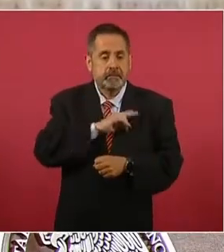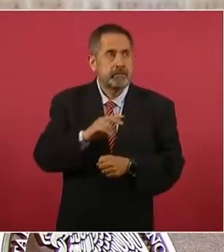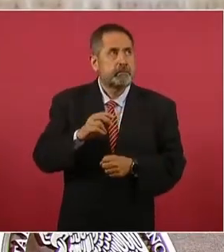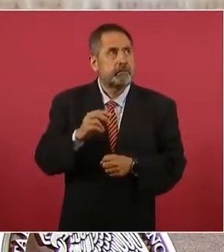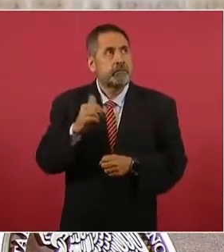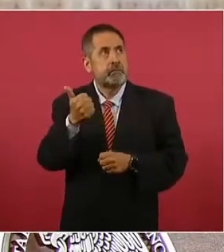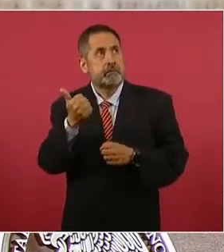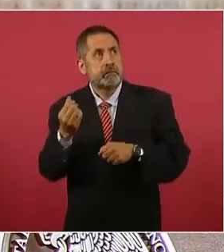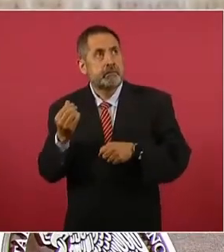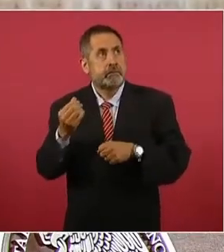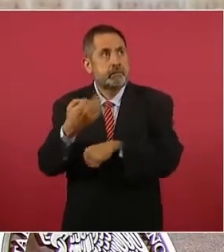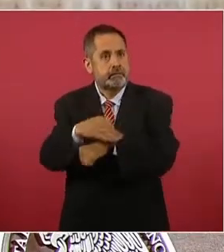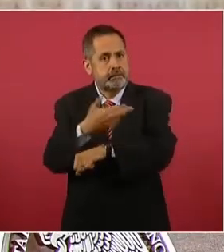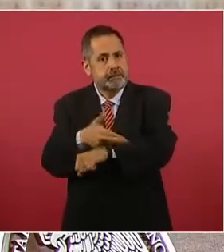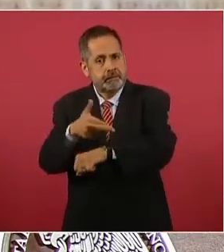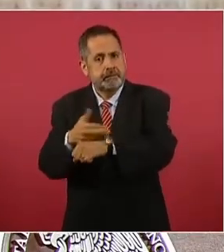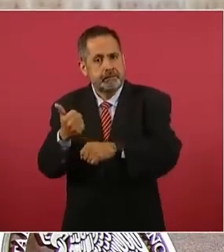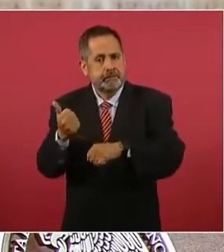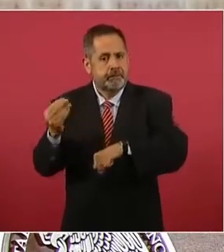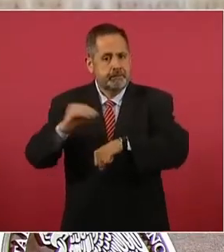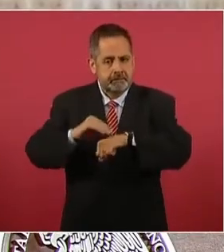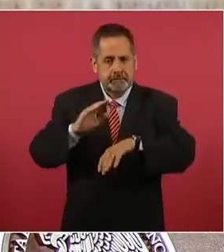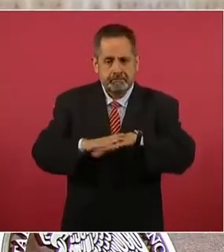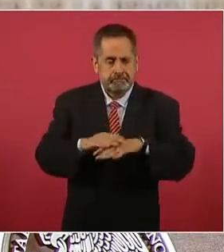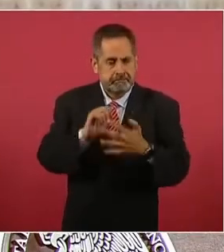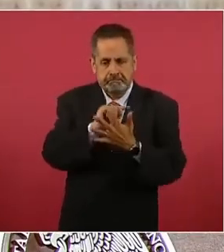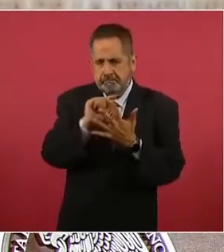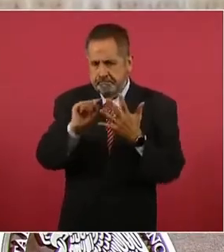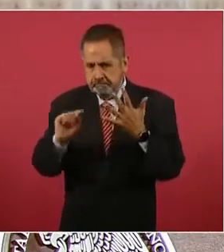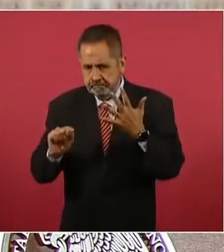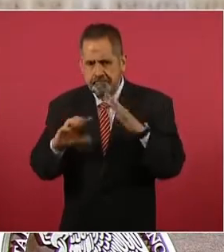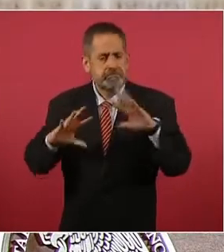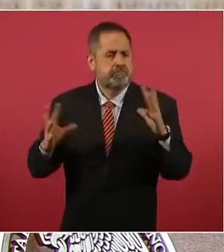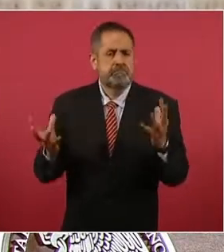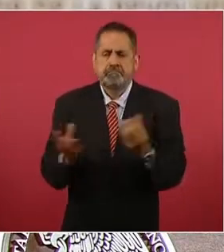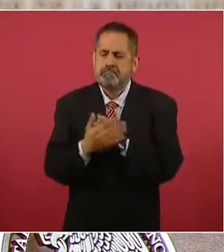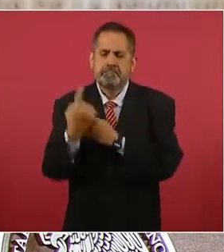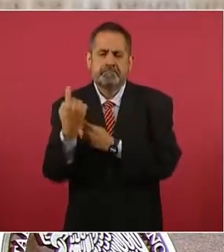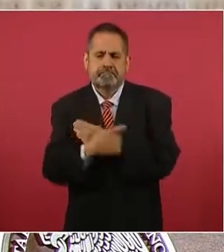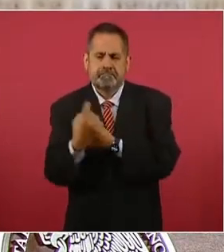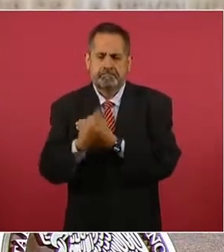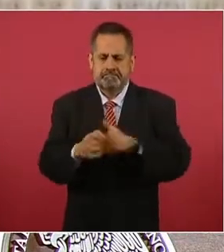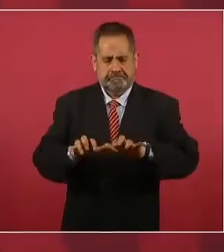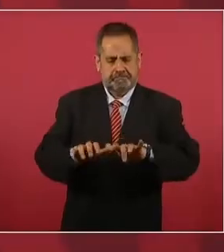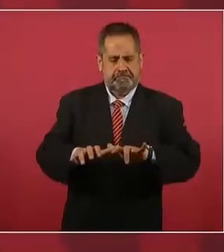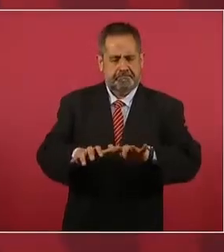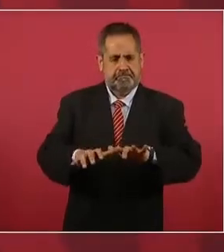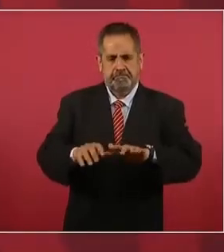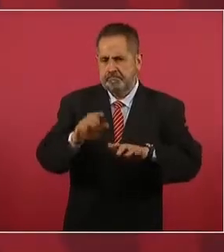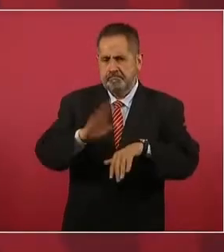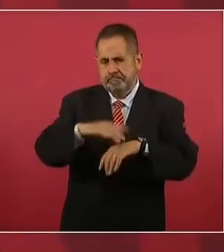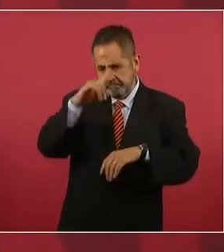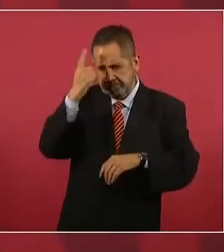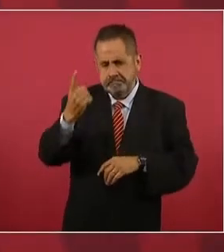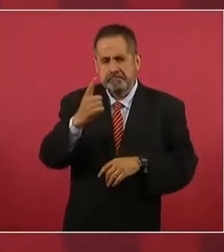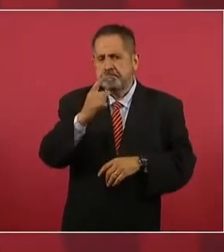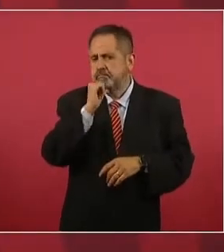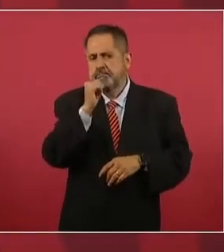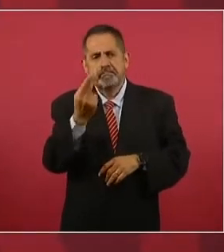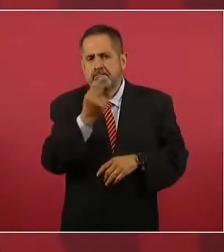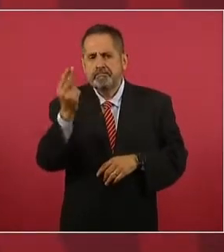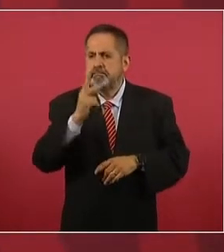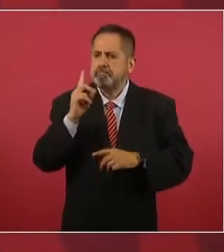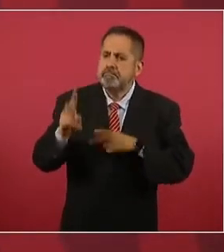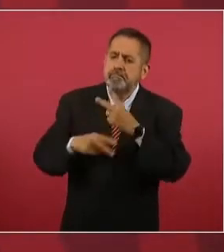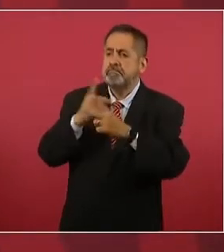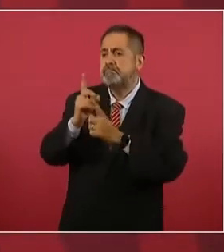más tengan ya de manera directa y automatizada la posibilidad de que alguien realice